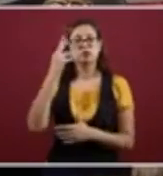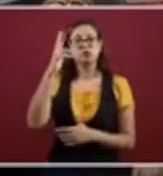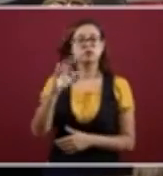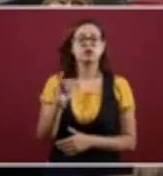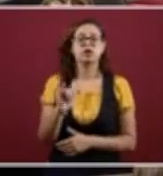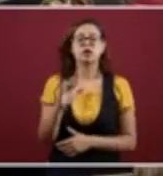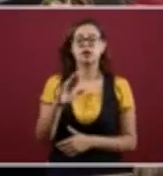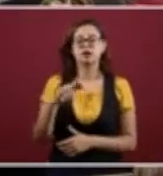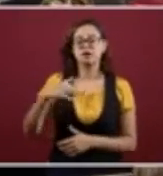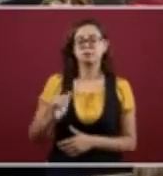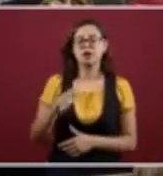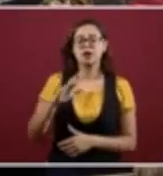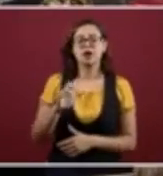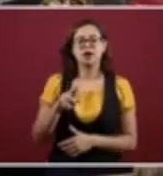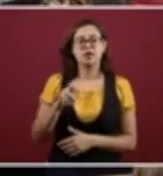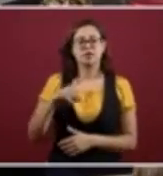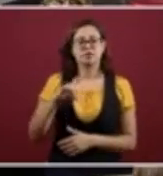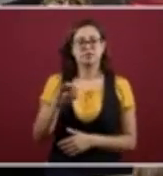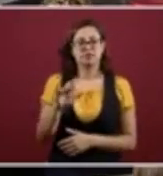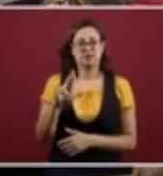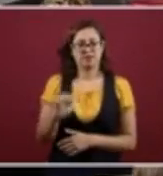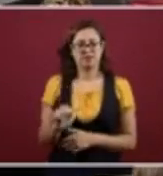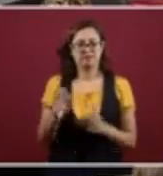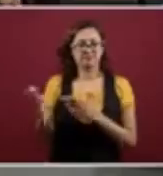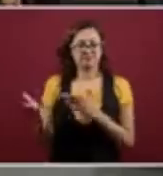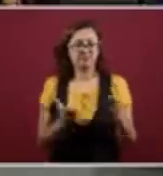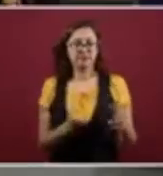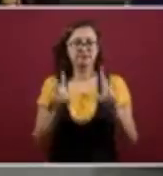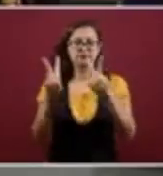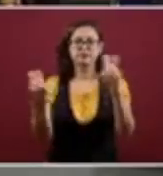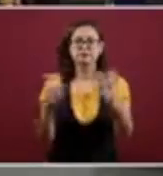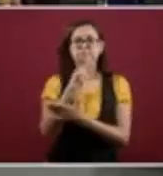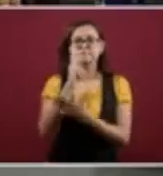programa de combate a la corrupción.